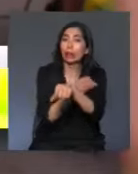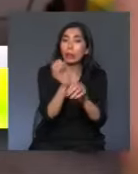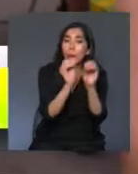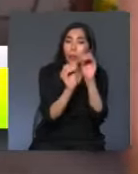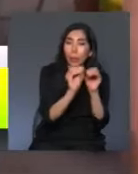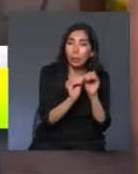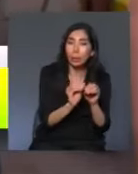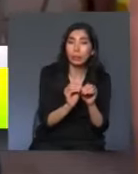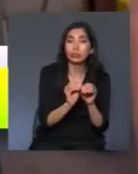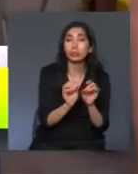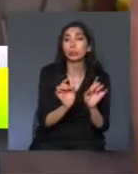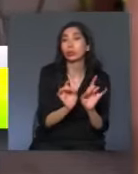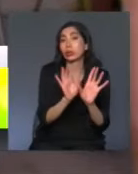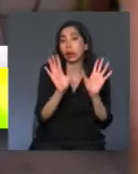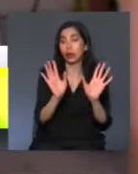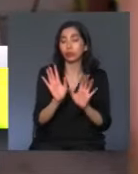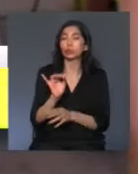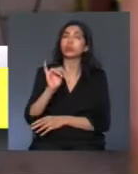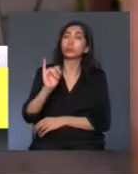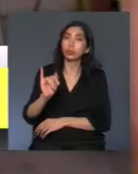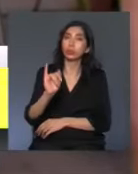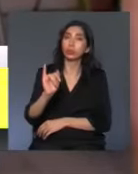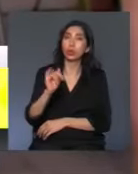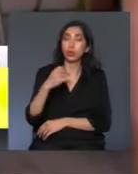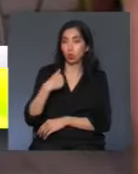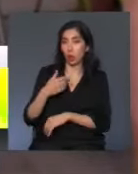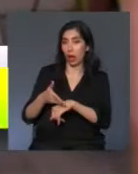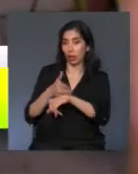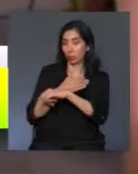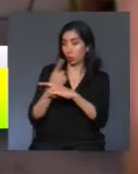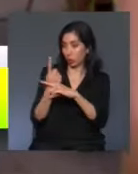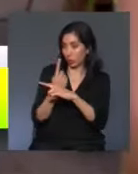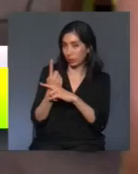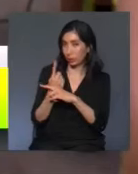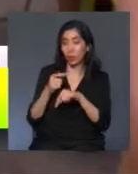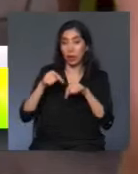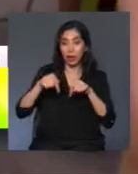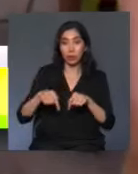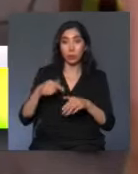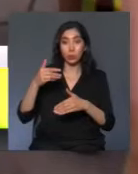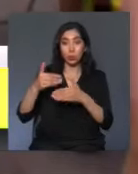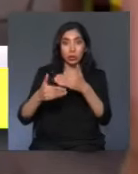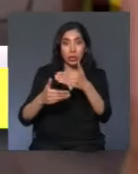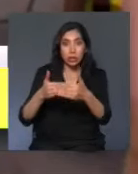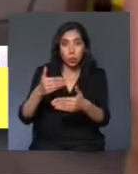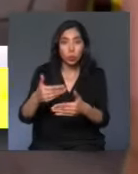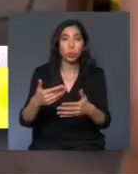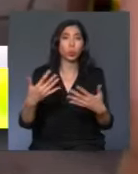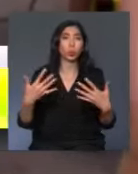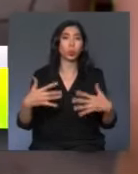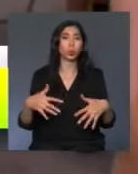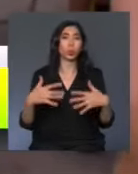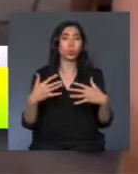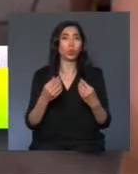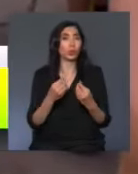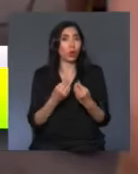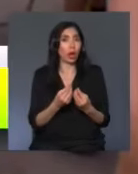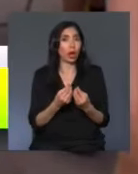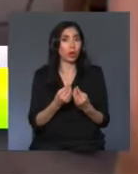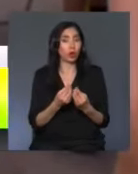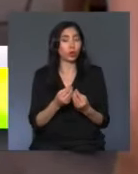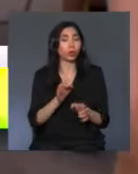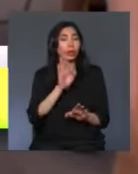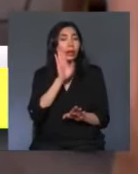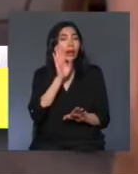lo que yo te decía fuera de cámara, este es un proceso que es extraordinariamente infalible. Es muy bueno este proceso,